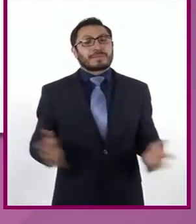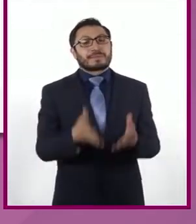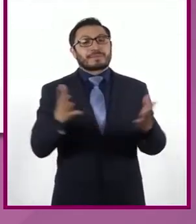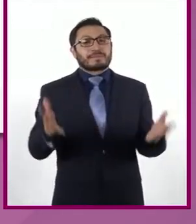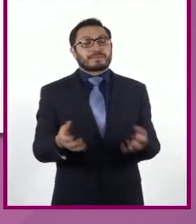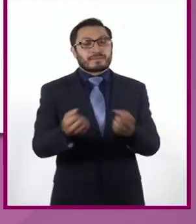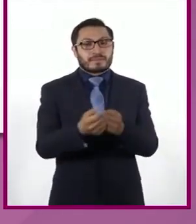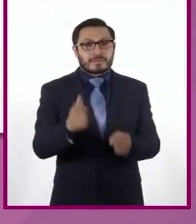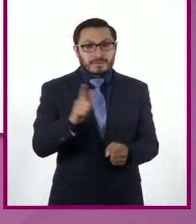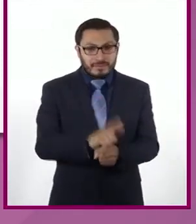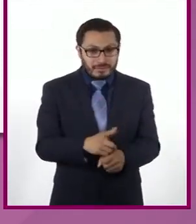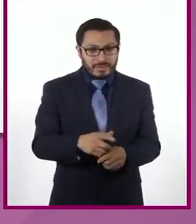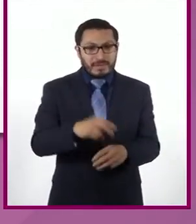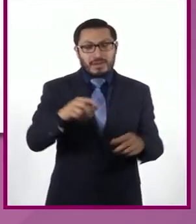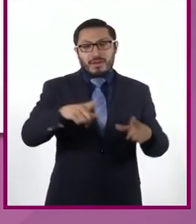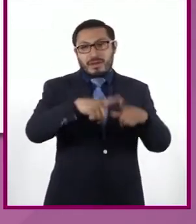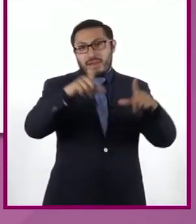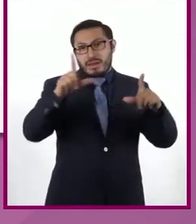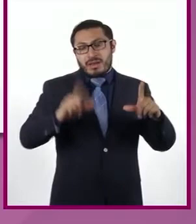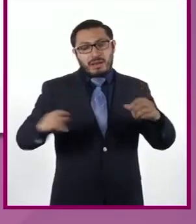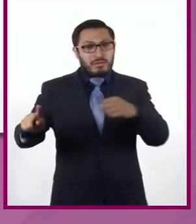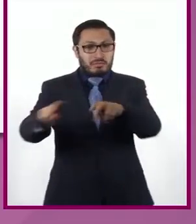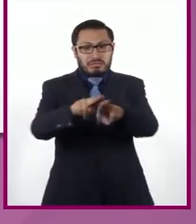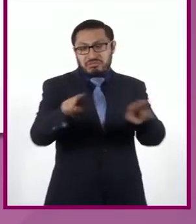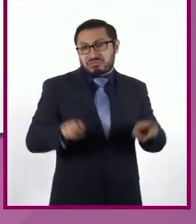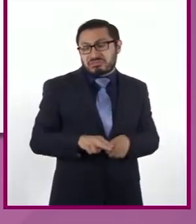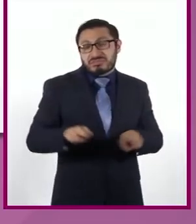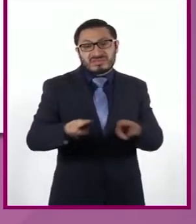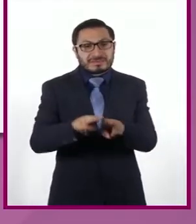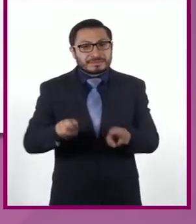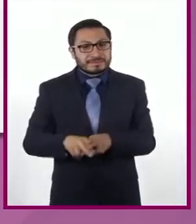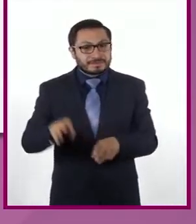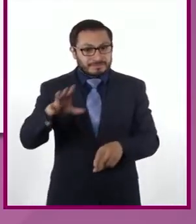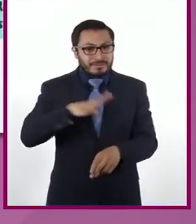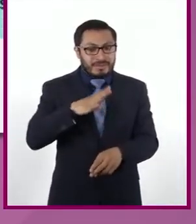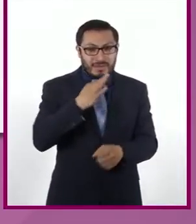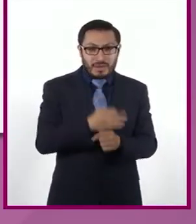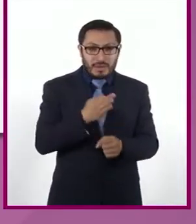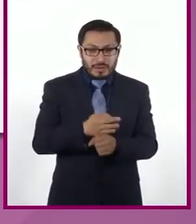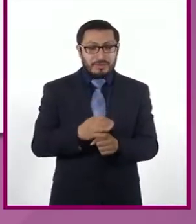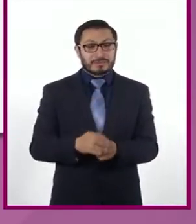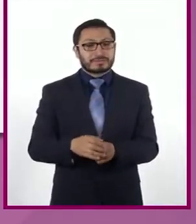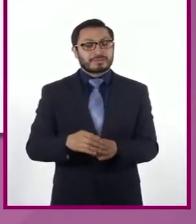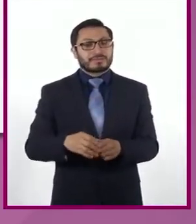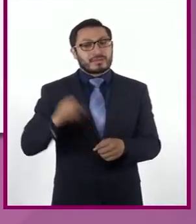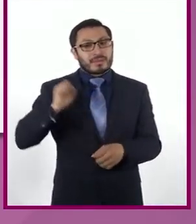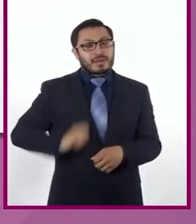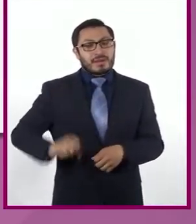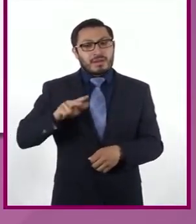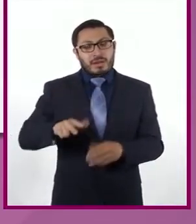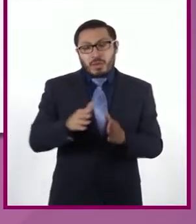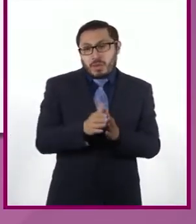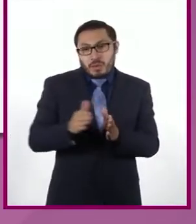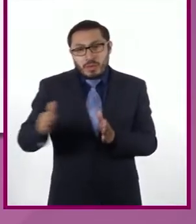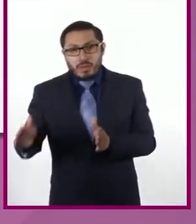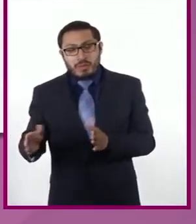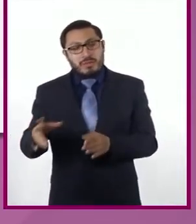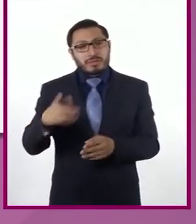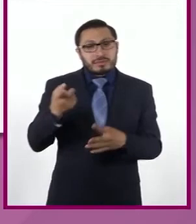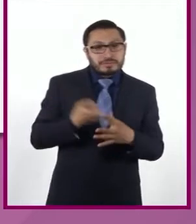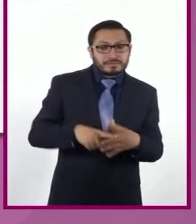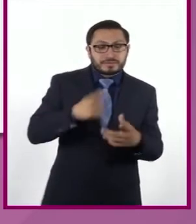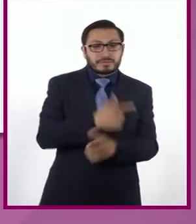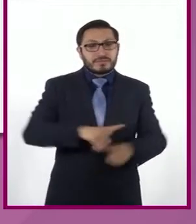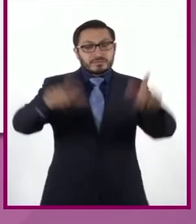las sociedades y a las naciones que conocemos en la actualidad. En la segunda mitad del siglo XVIII surgió el liberalismo